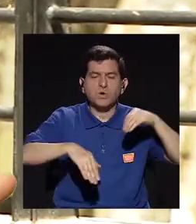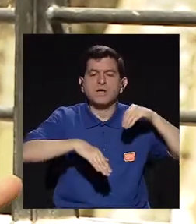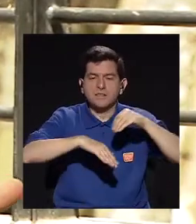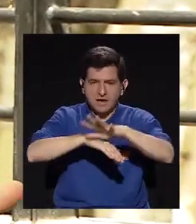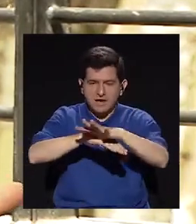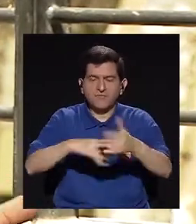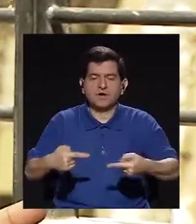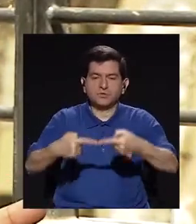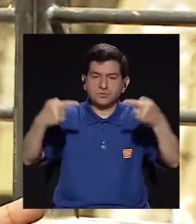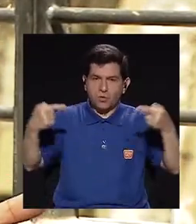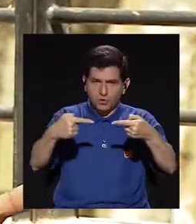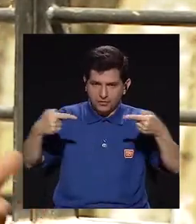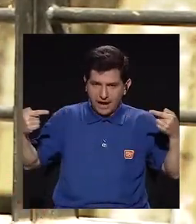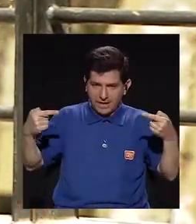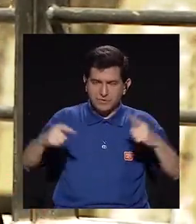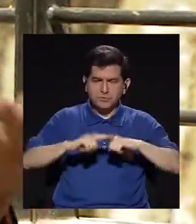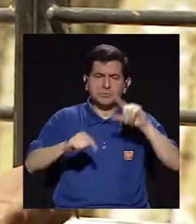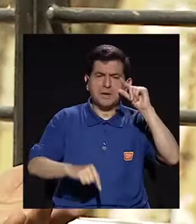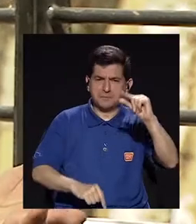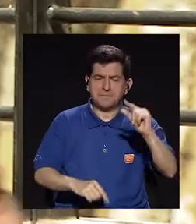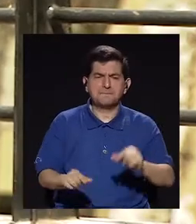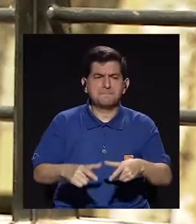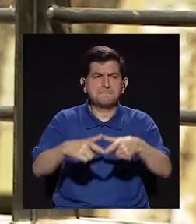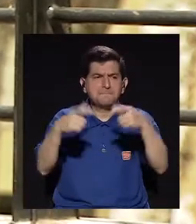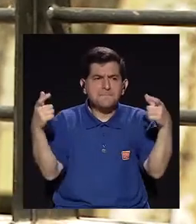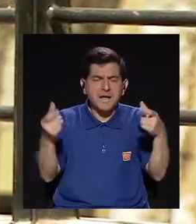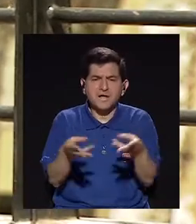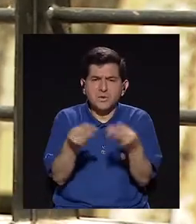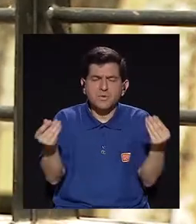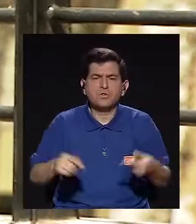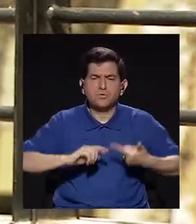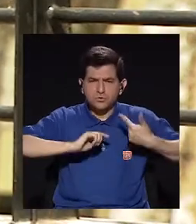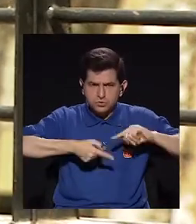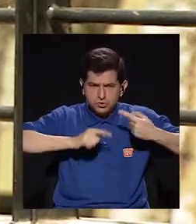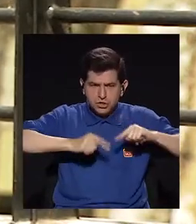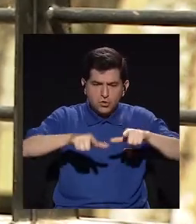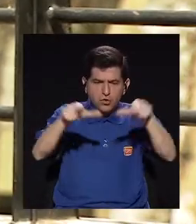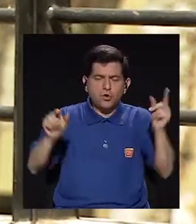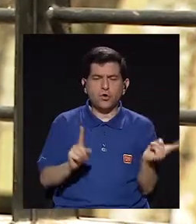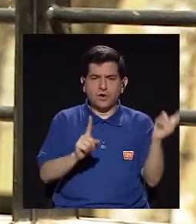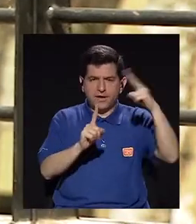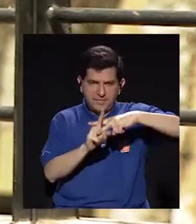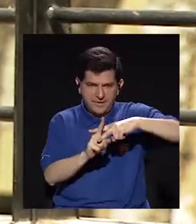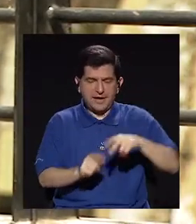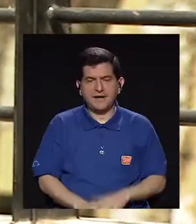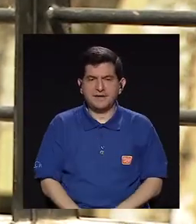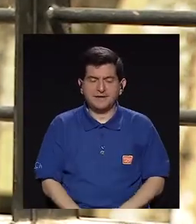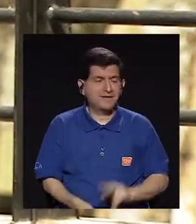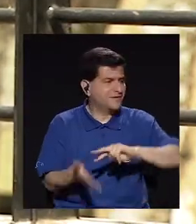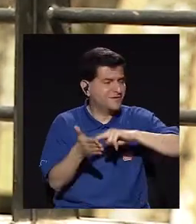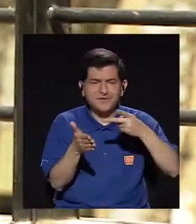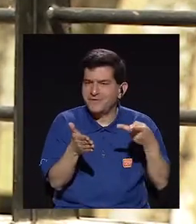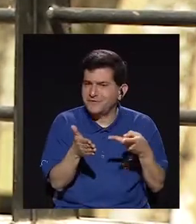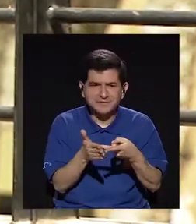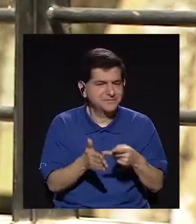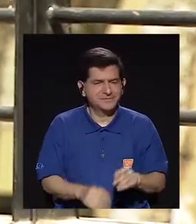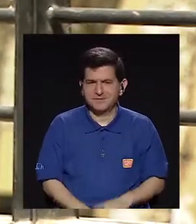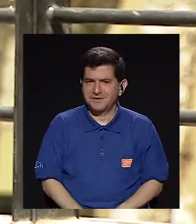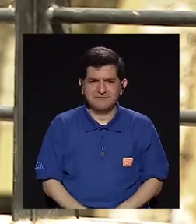producir efectos adversos, pero son leves. La mayoría de lo que nos produce es dolor en el sitio de la aplicación. No nos va a